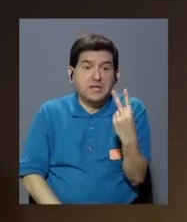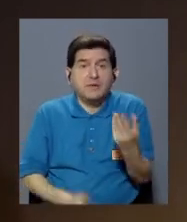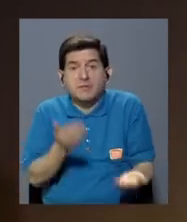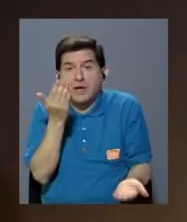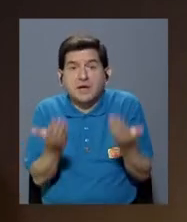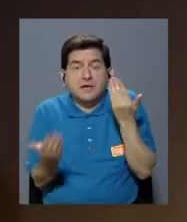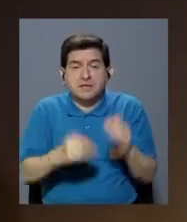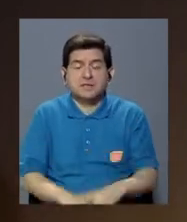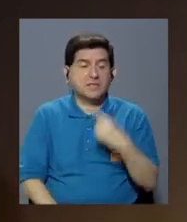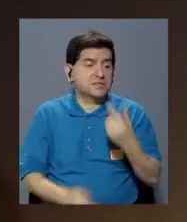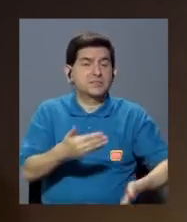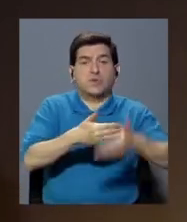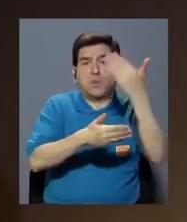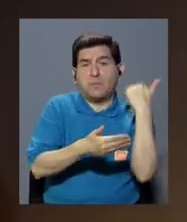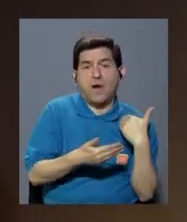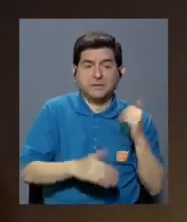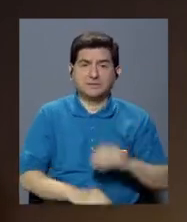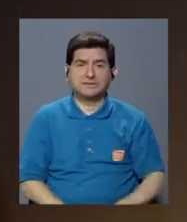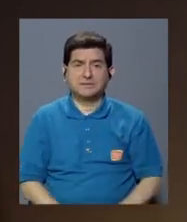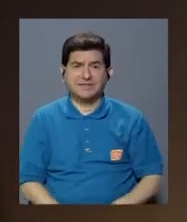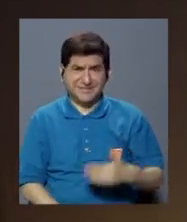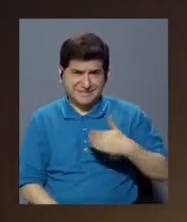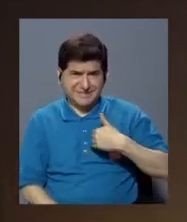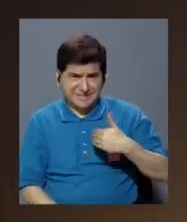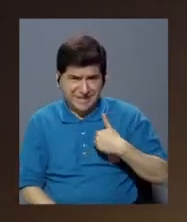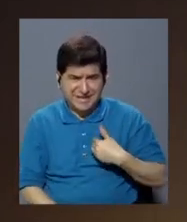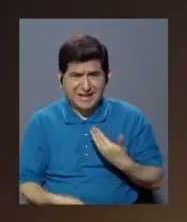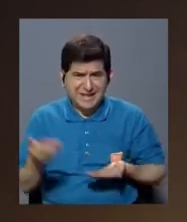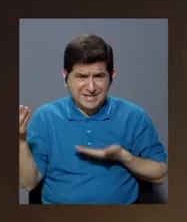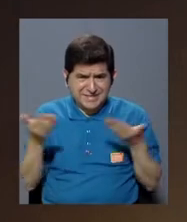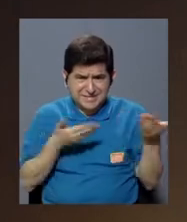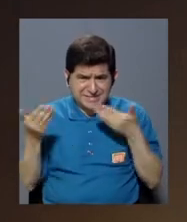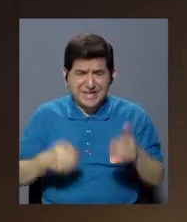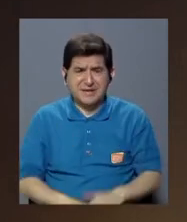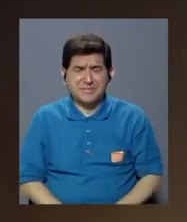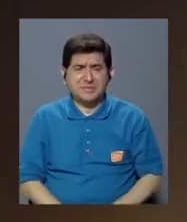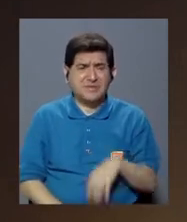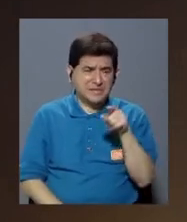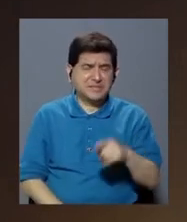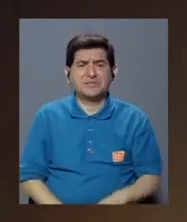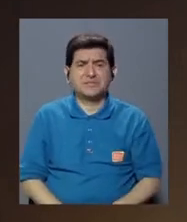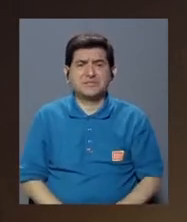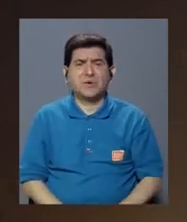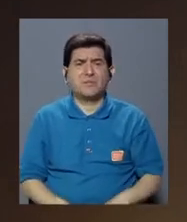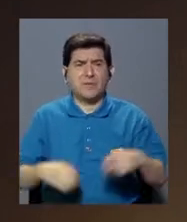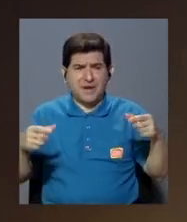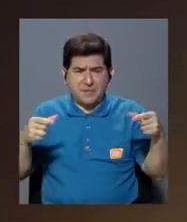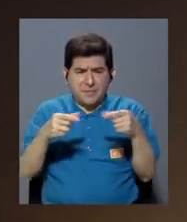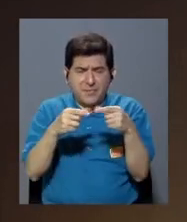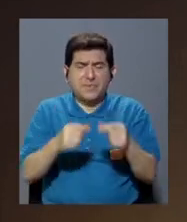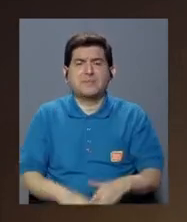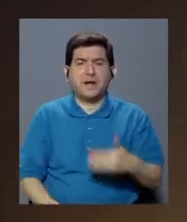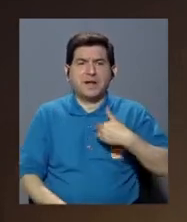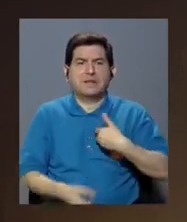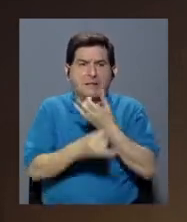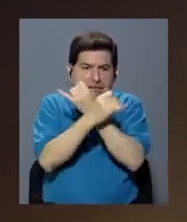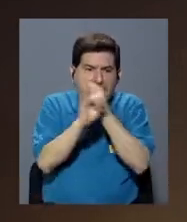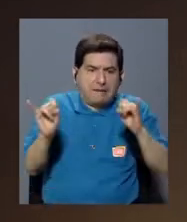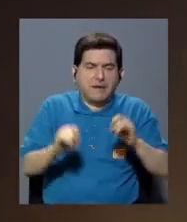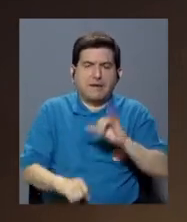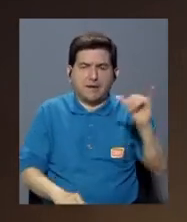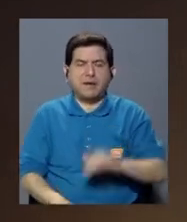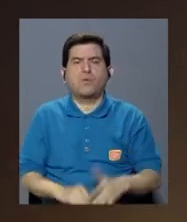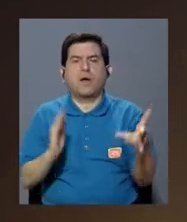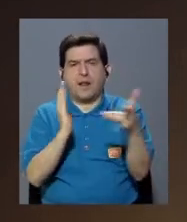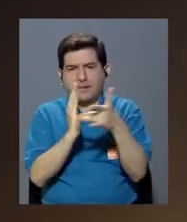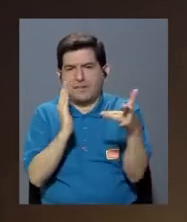ver, como lo dijimos anteriormente, si hay los servicios de electrolineras en todo el país para poder tener la autonomía. Pues de